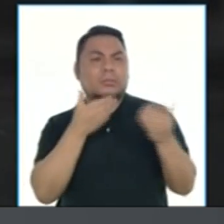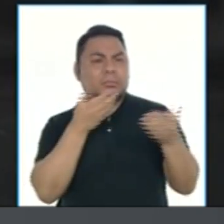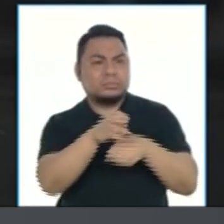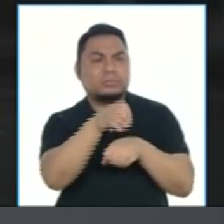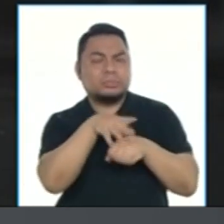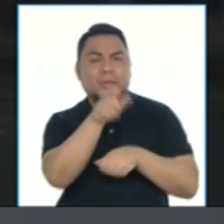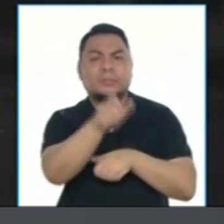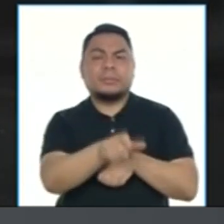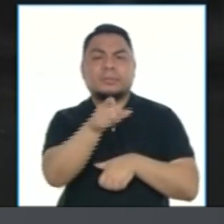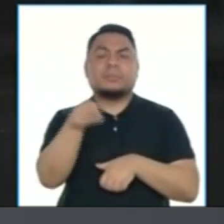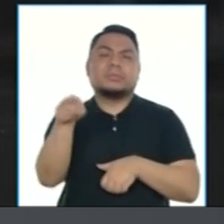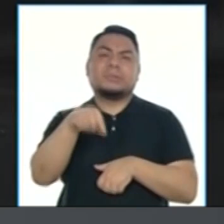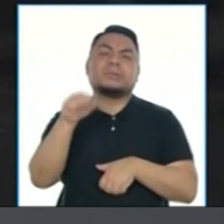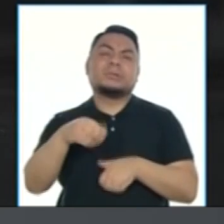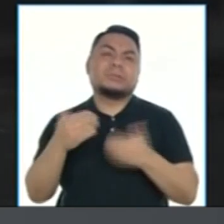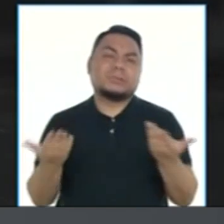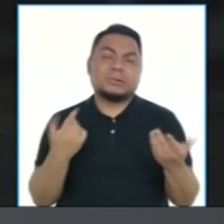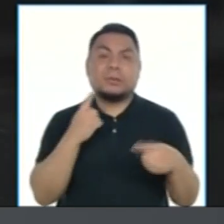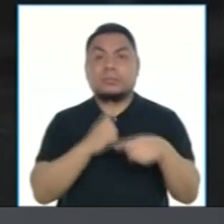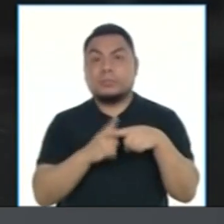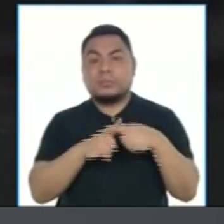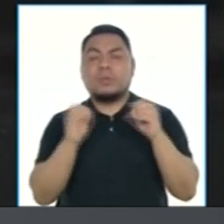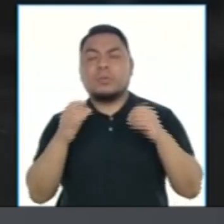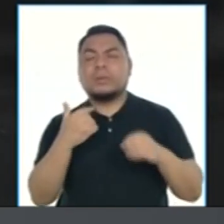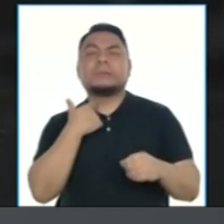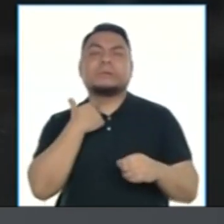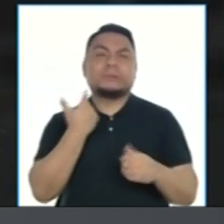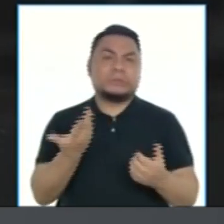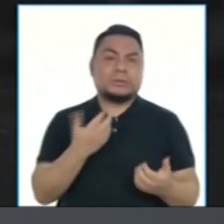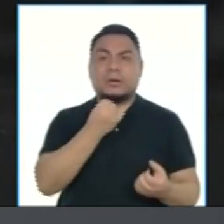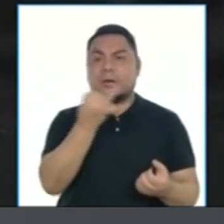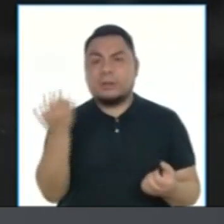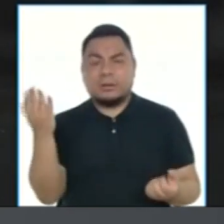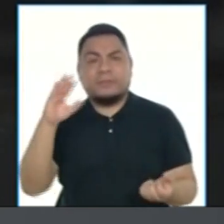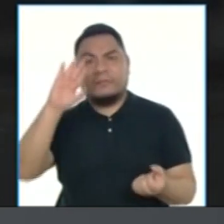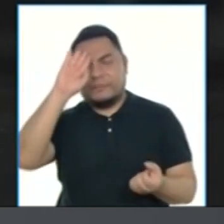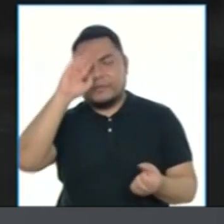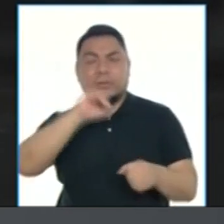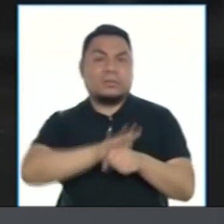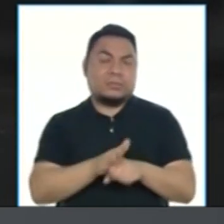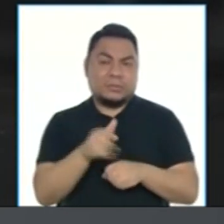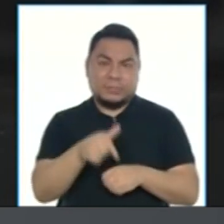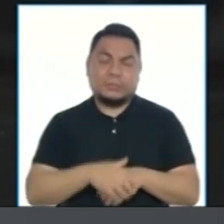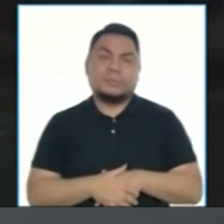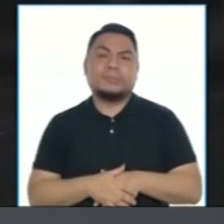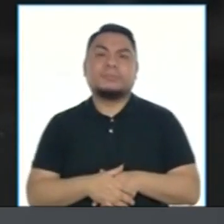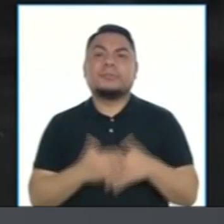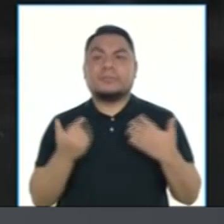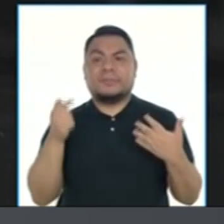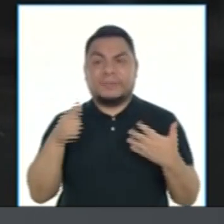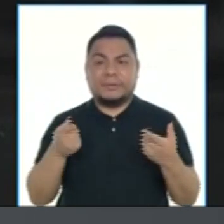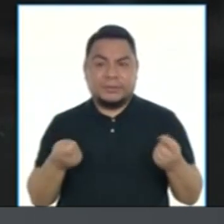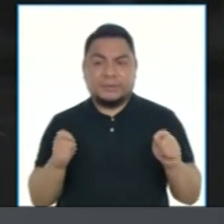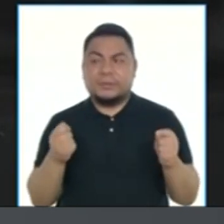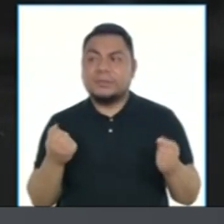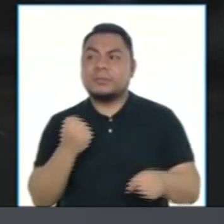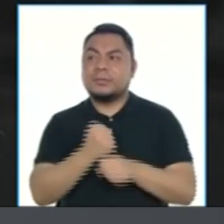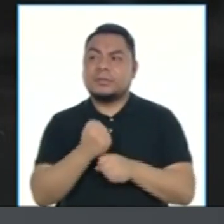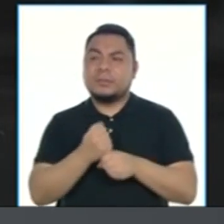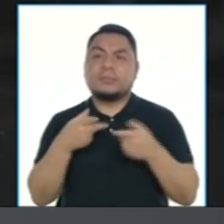las personas que estaban positivas o afectadas por alguna de las manifestaciones de esta enfermedad. Este reforzamiento